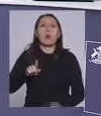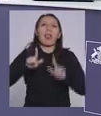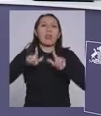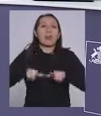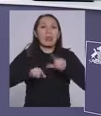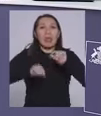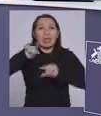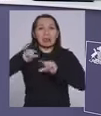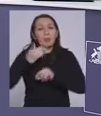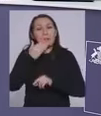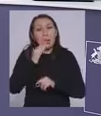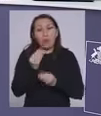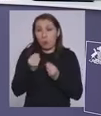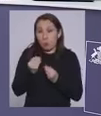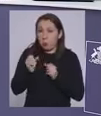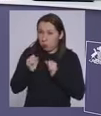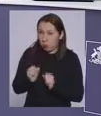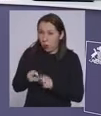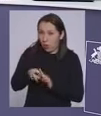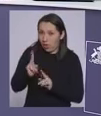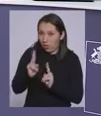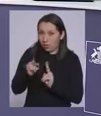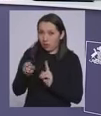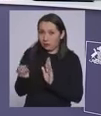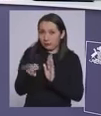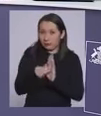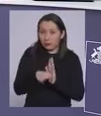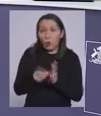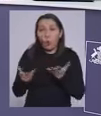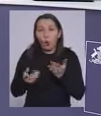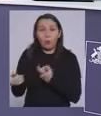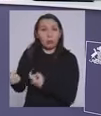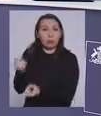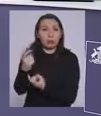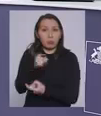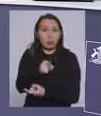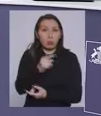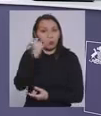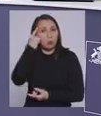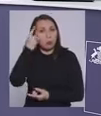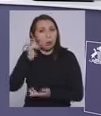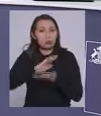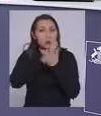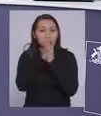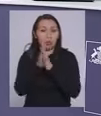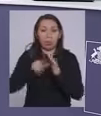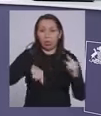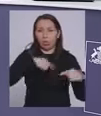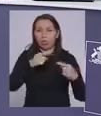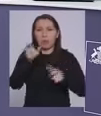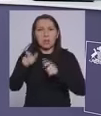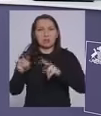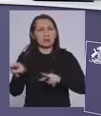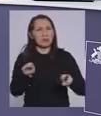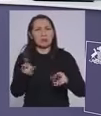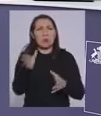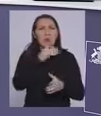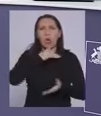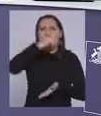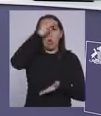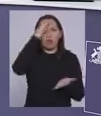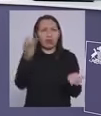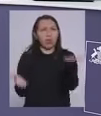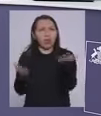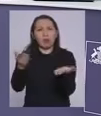ministro, esta propuesta y también cómo se toman las críticas respecto a que todo esto ha generado desconfianza en la gente, en